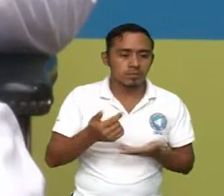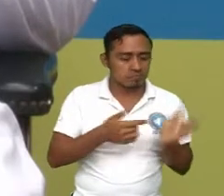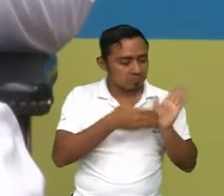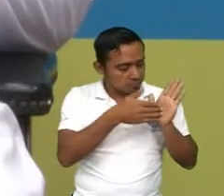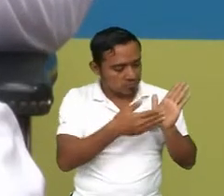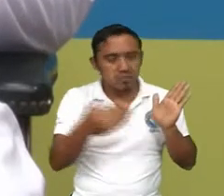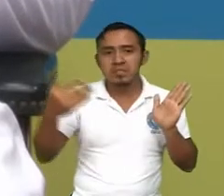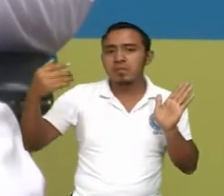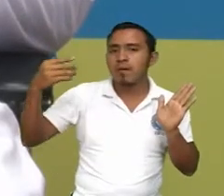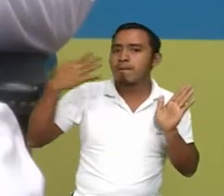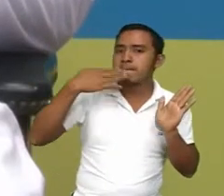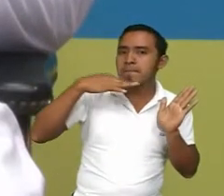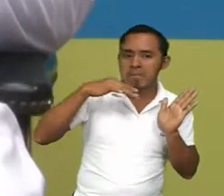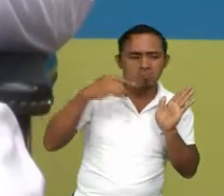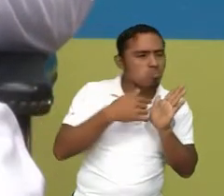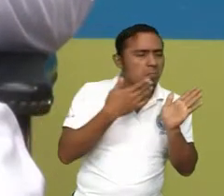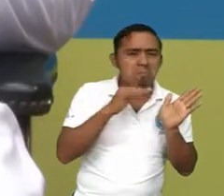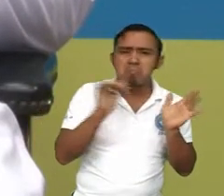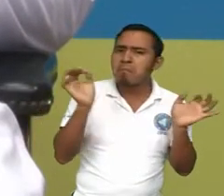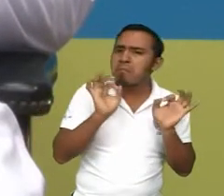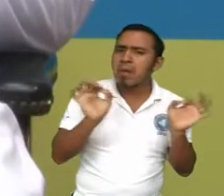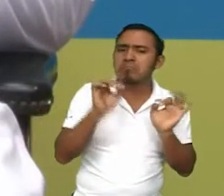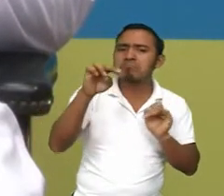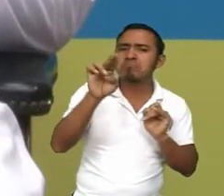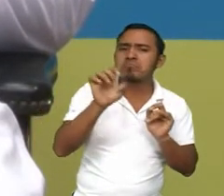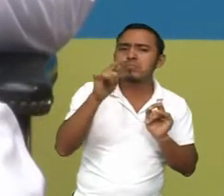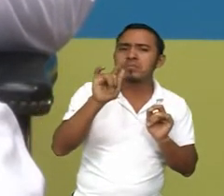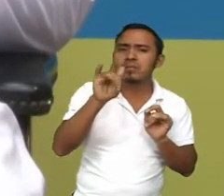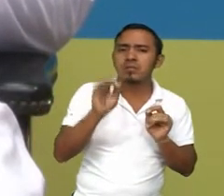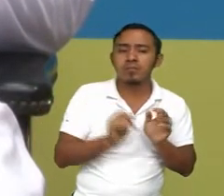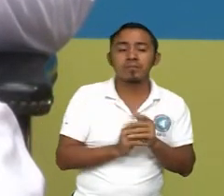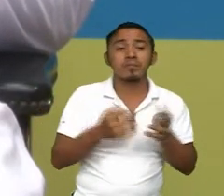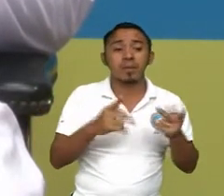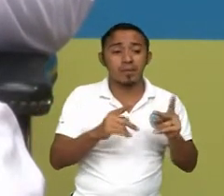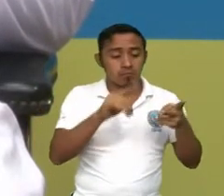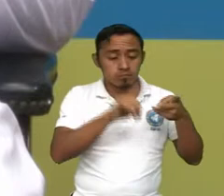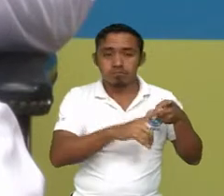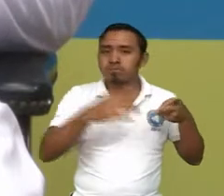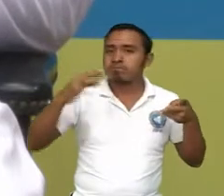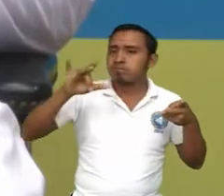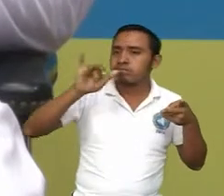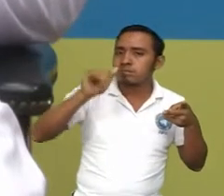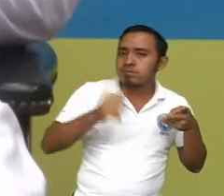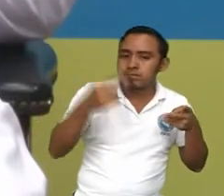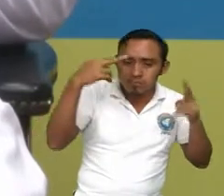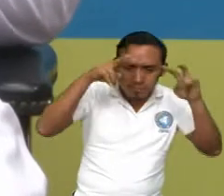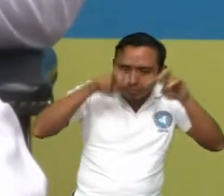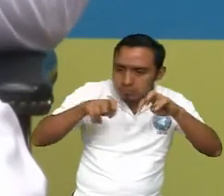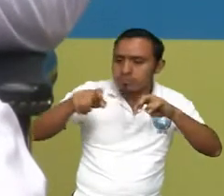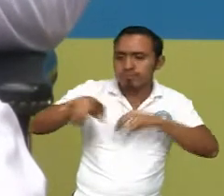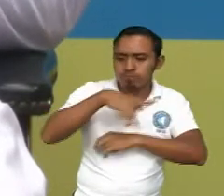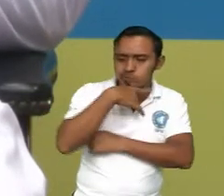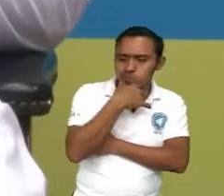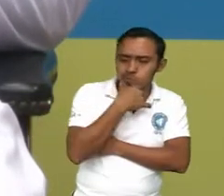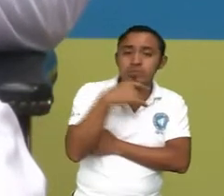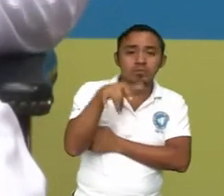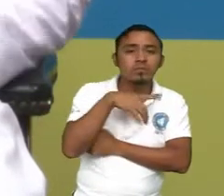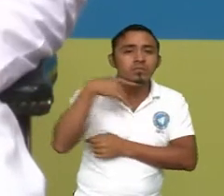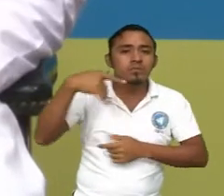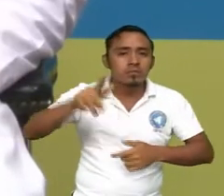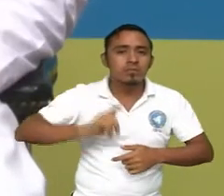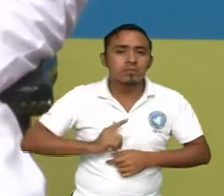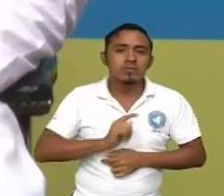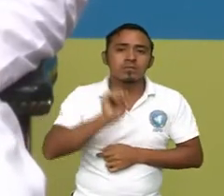pero toda la clínica específica de un de un niño o un joven que es realmente tiene una artritis juvenil